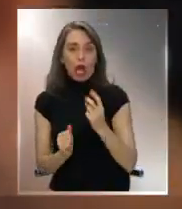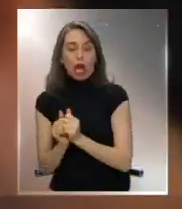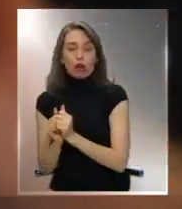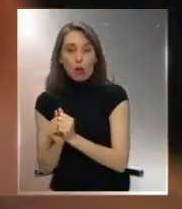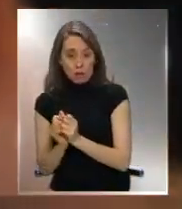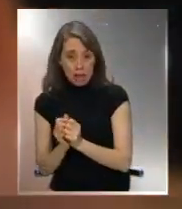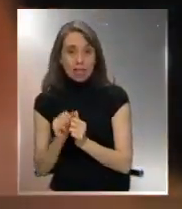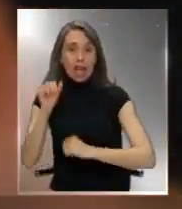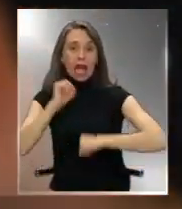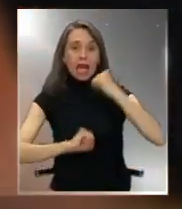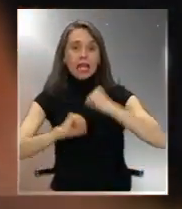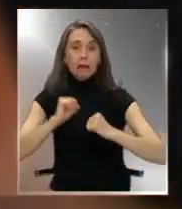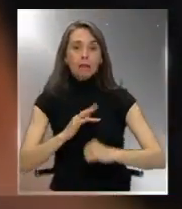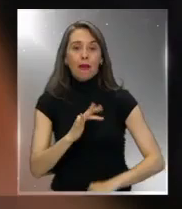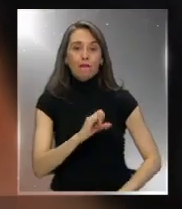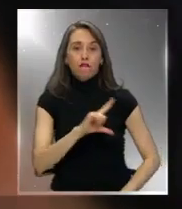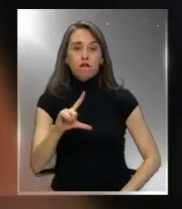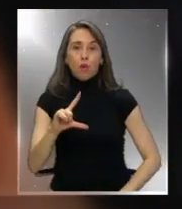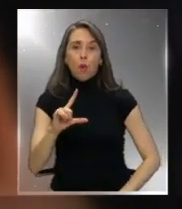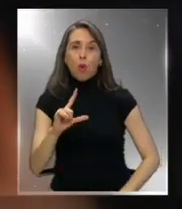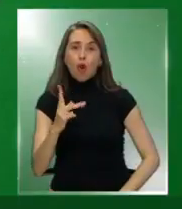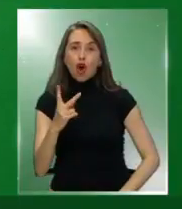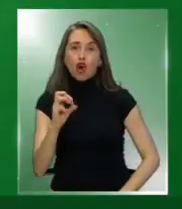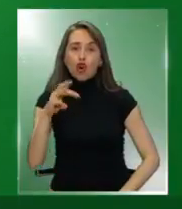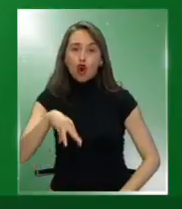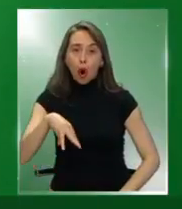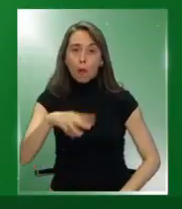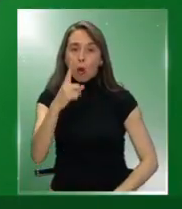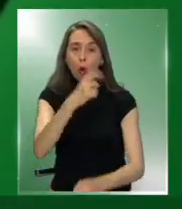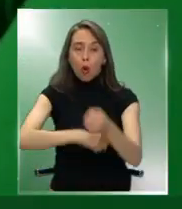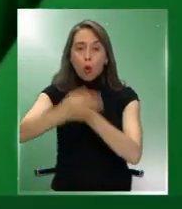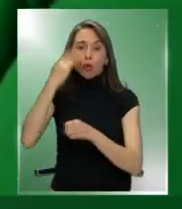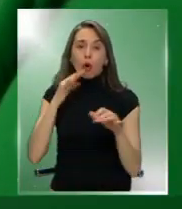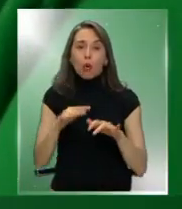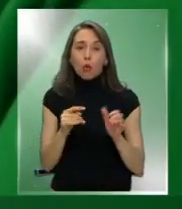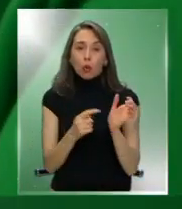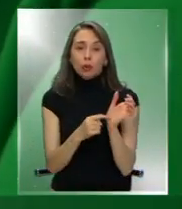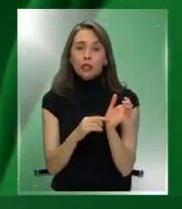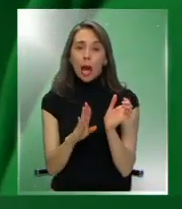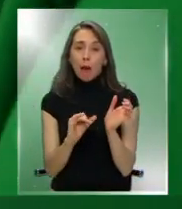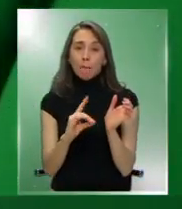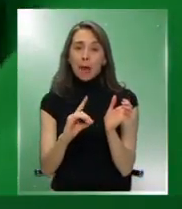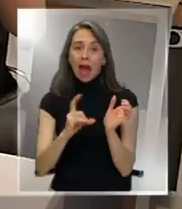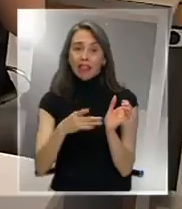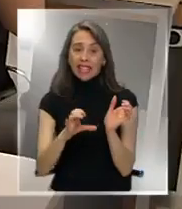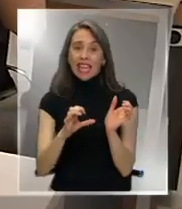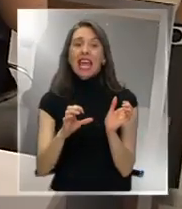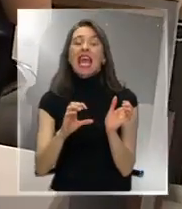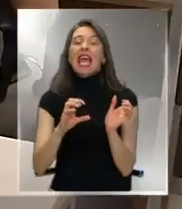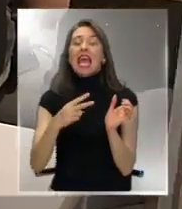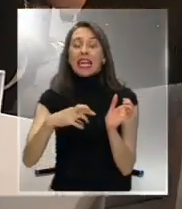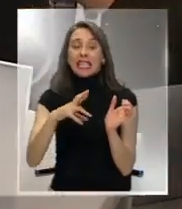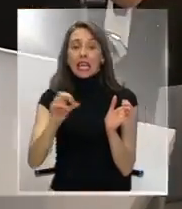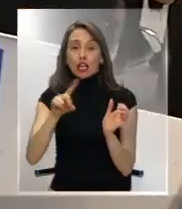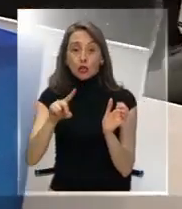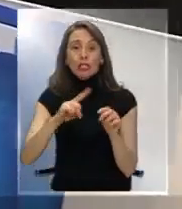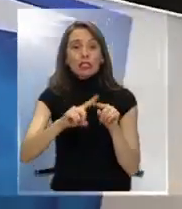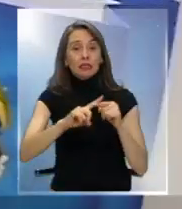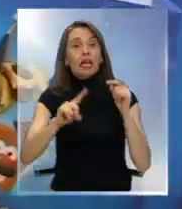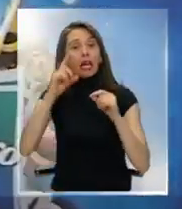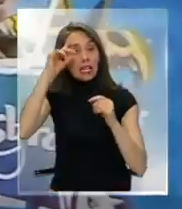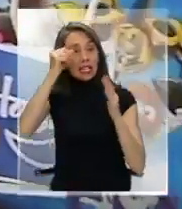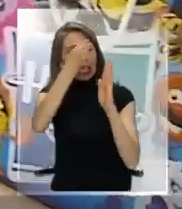Estamos en la empresa Fulcom, que desde hace un año emplea Batch Heroes en distintas operaciones. Han creado